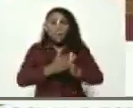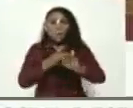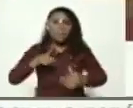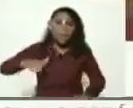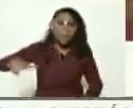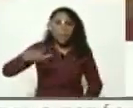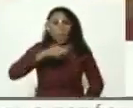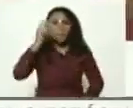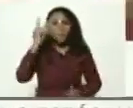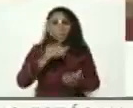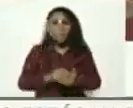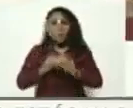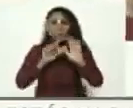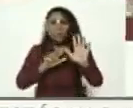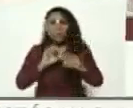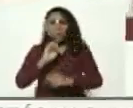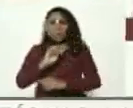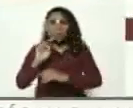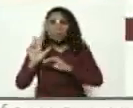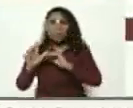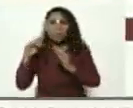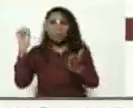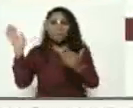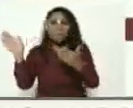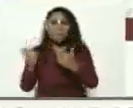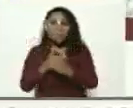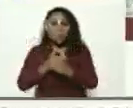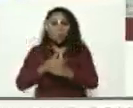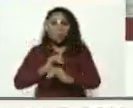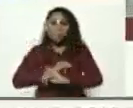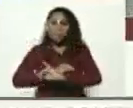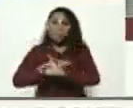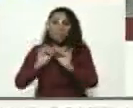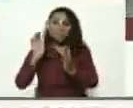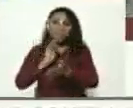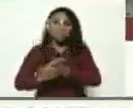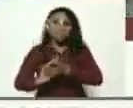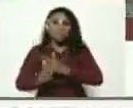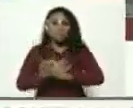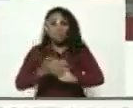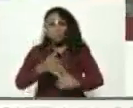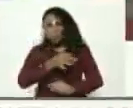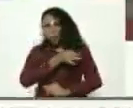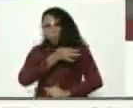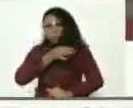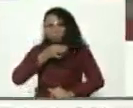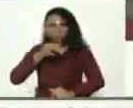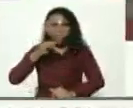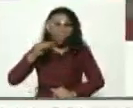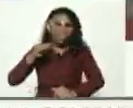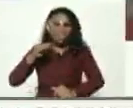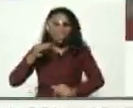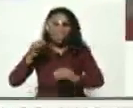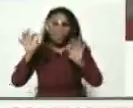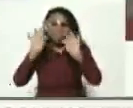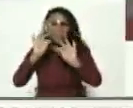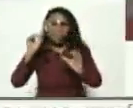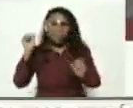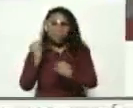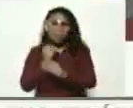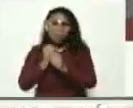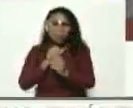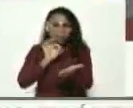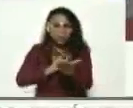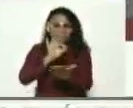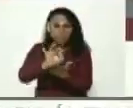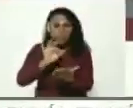en 1823, cuando sellamos definitivamente en una extraordinaria maniobra militar